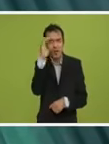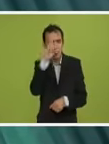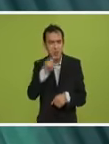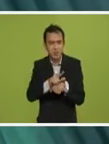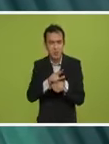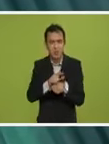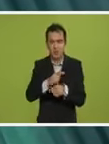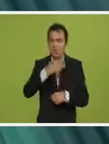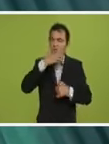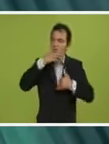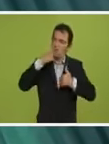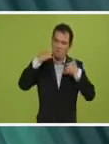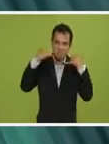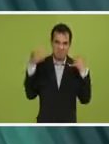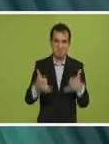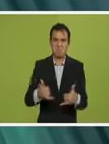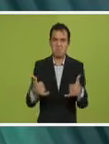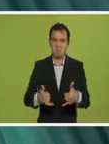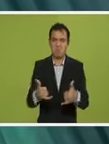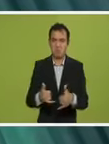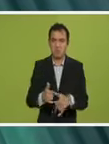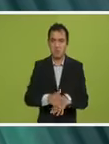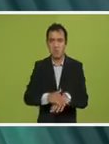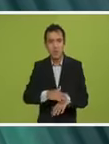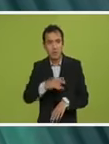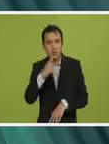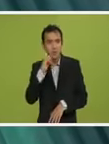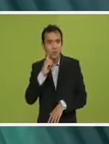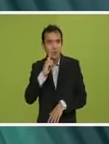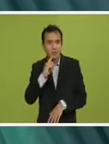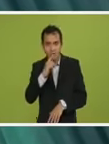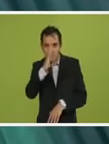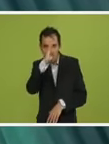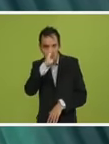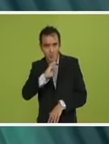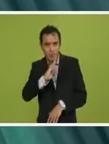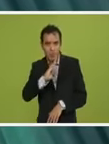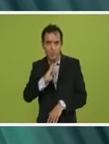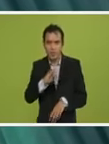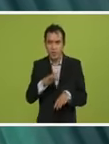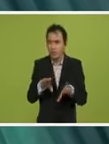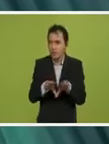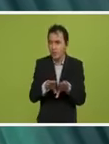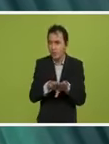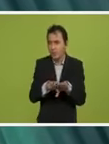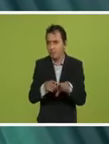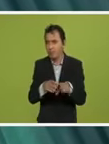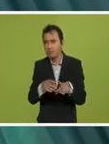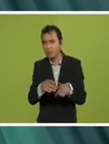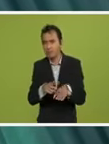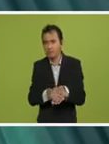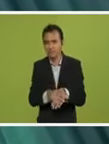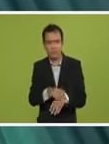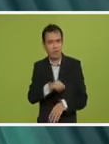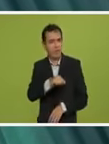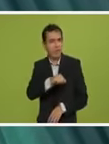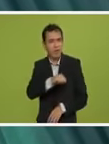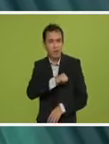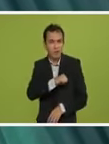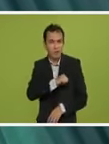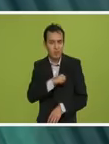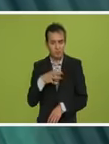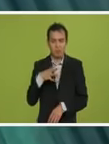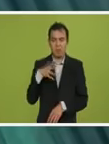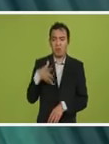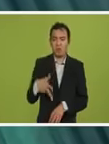el machismo que nos ha enseñado a las mujeres, que mientras más guapas somos, guapas en el estándar eurocéntrico que